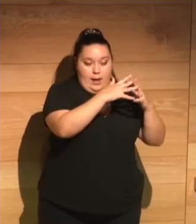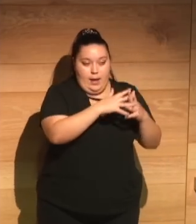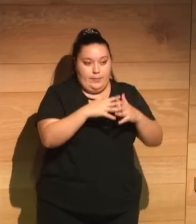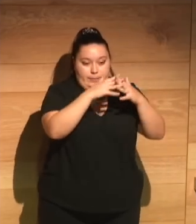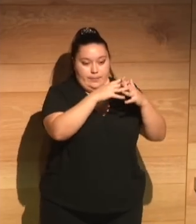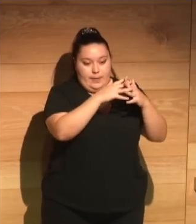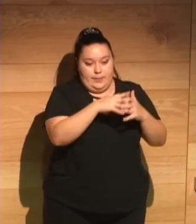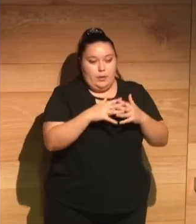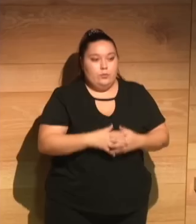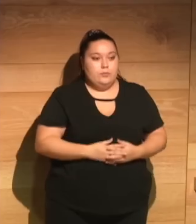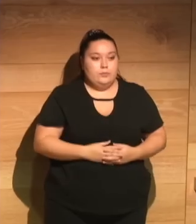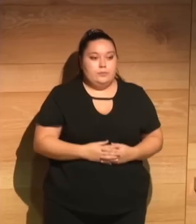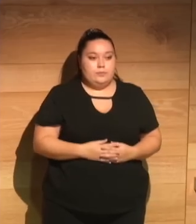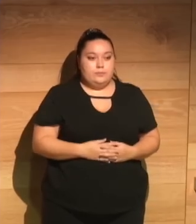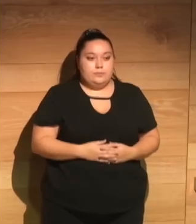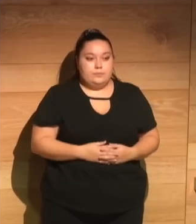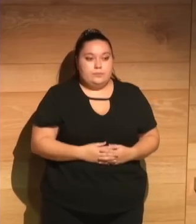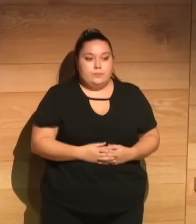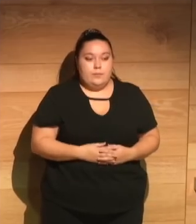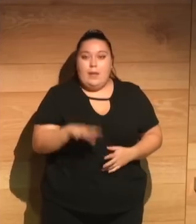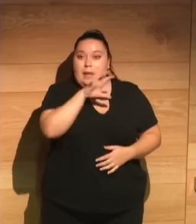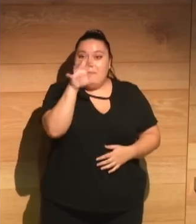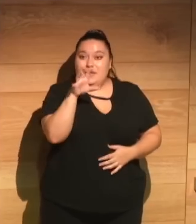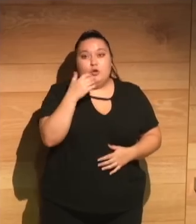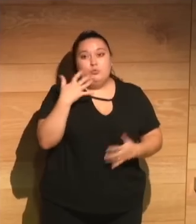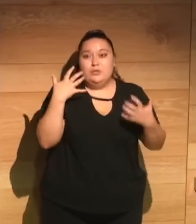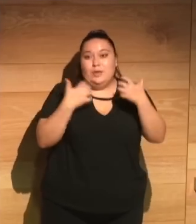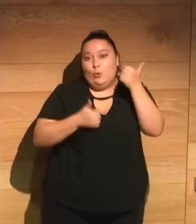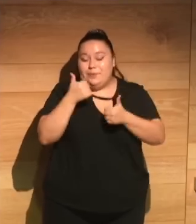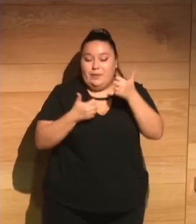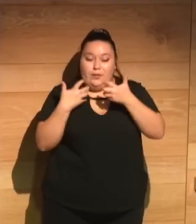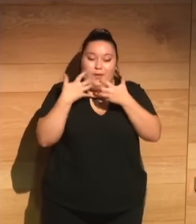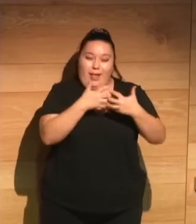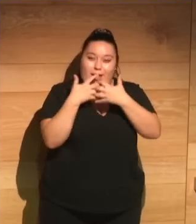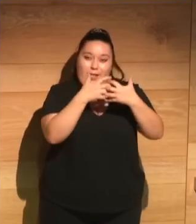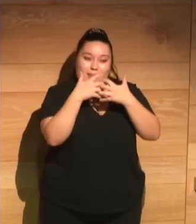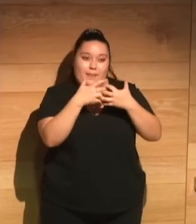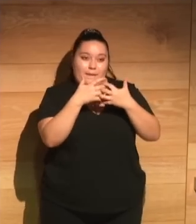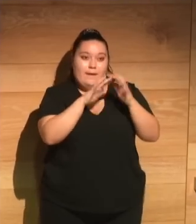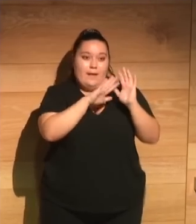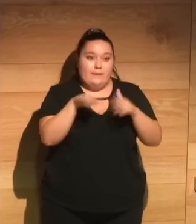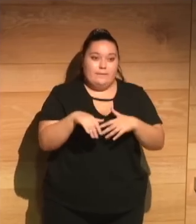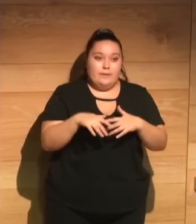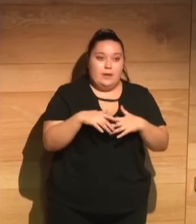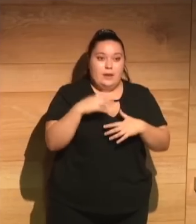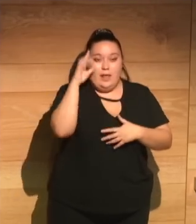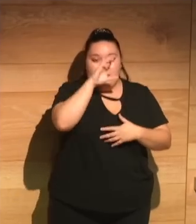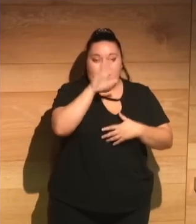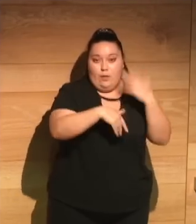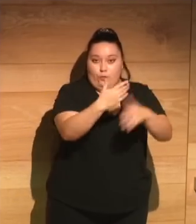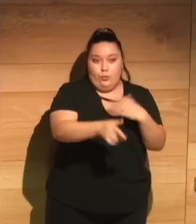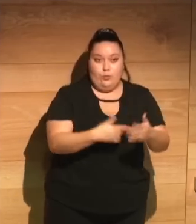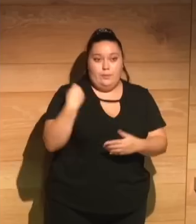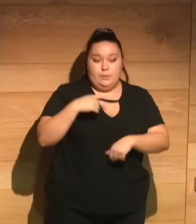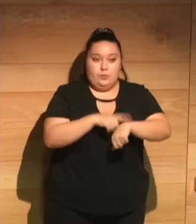es. Vale. Pero esa carrera de países que en realidad no están compitiendo entre sí, simplemente es la evolución de la ciencia en paralelo,